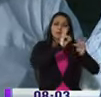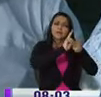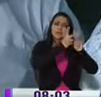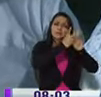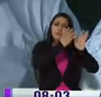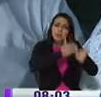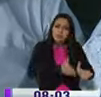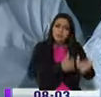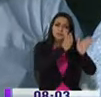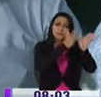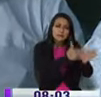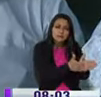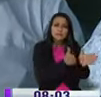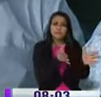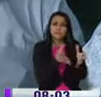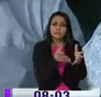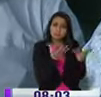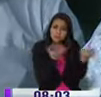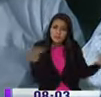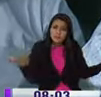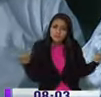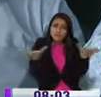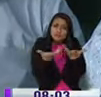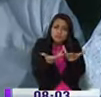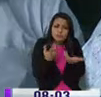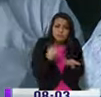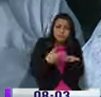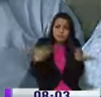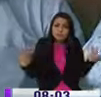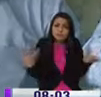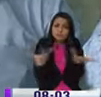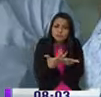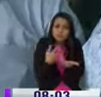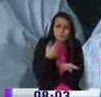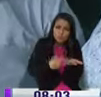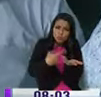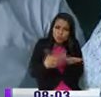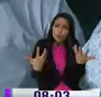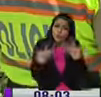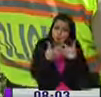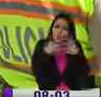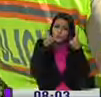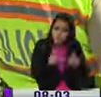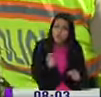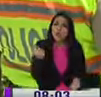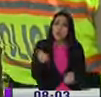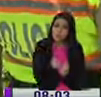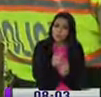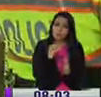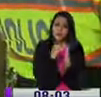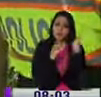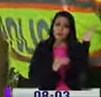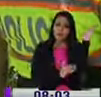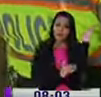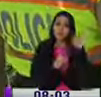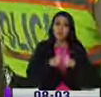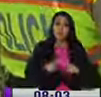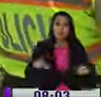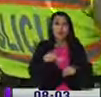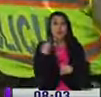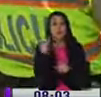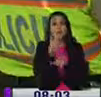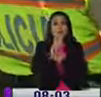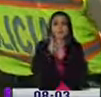que tratemos de unirnos, de estar juntos por este proyecto. Simultáneamente, vecinos de otro sector